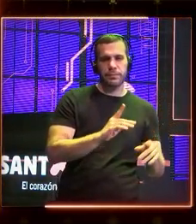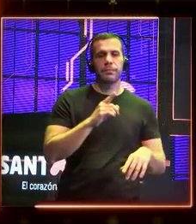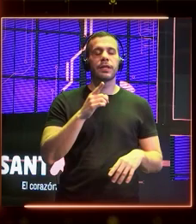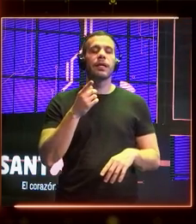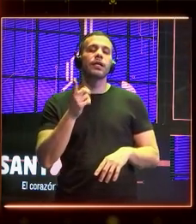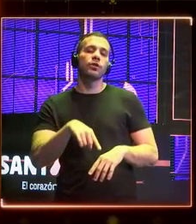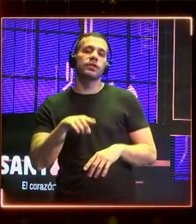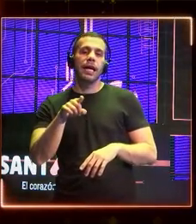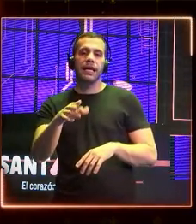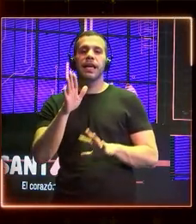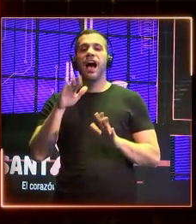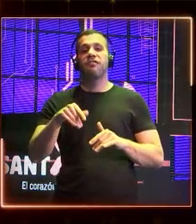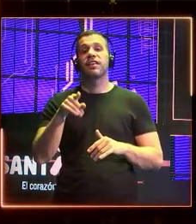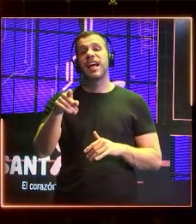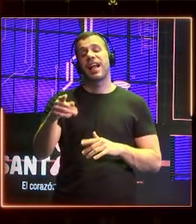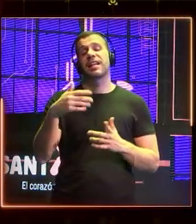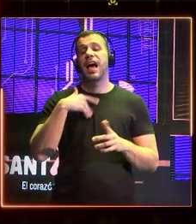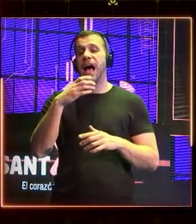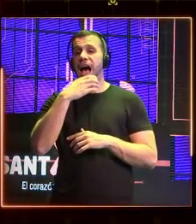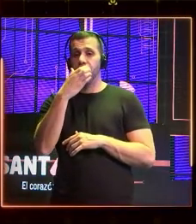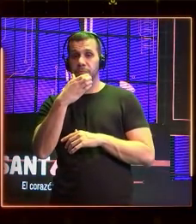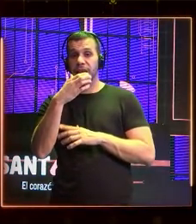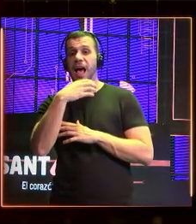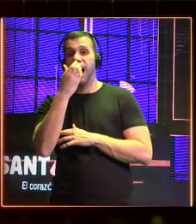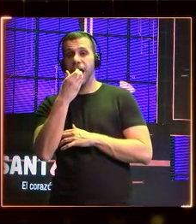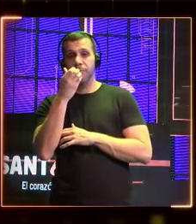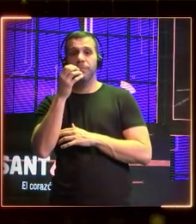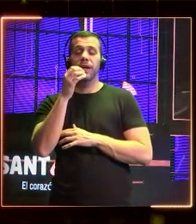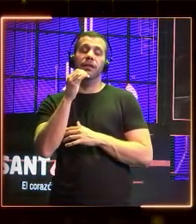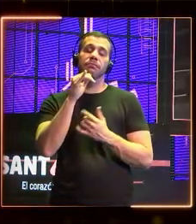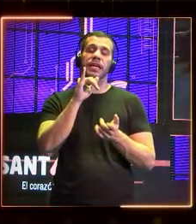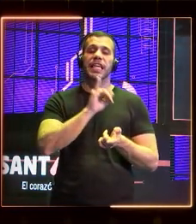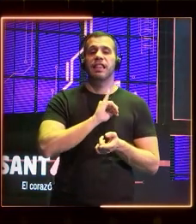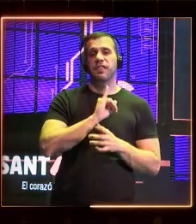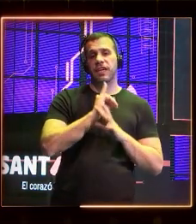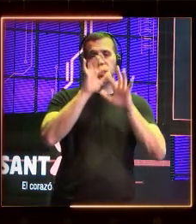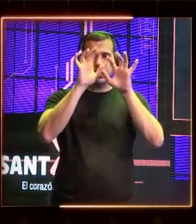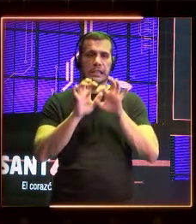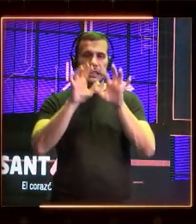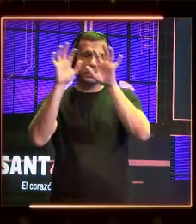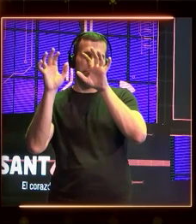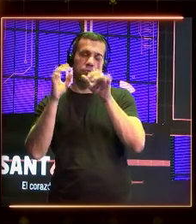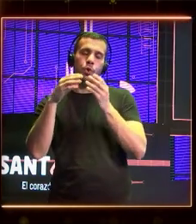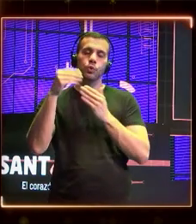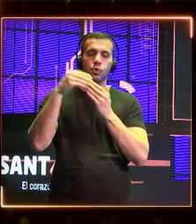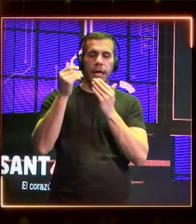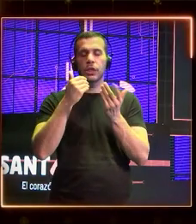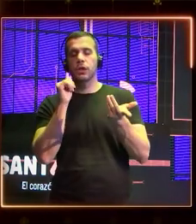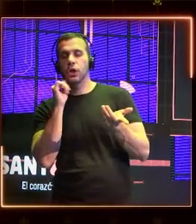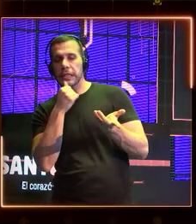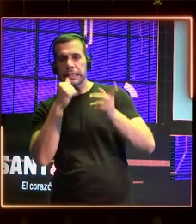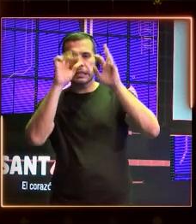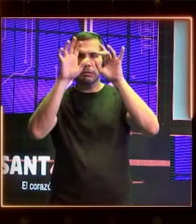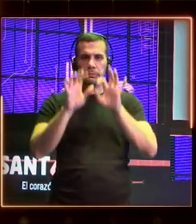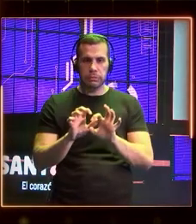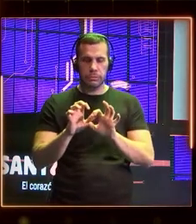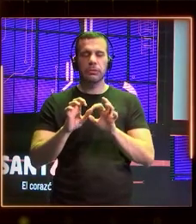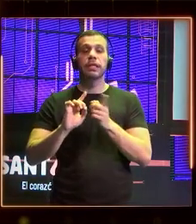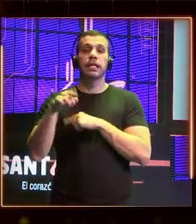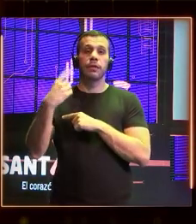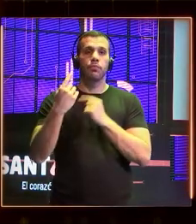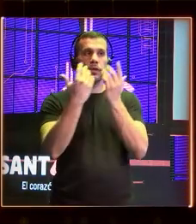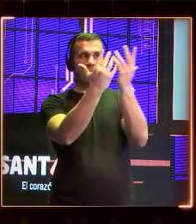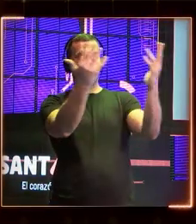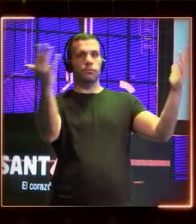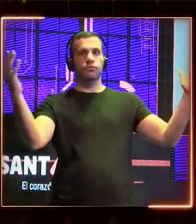ecosistema cuando tú abres las Vision propones tu Apple ID todo tu ecosistema está flotando delante de ti Y eso es algo que no tiene nadie ahora mismo o